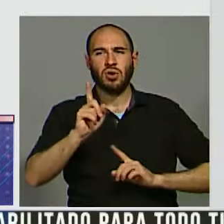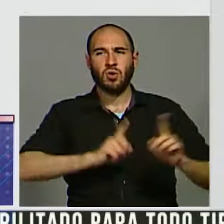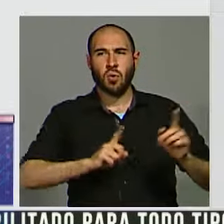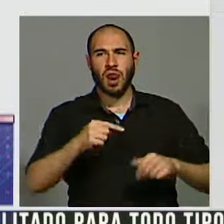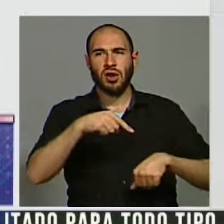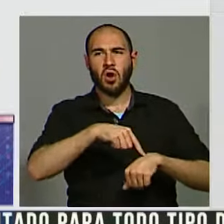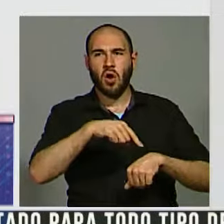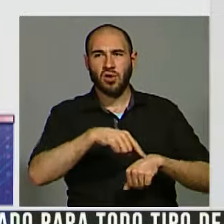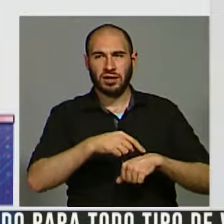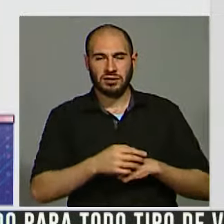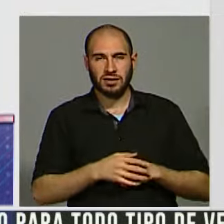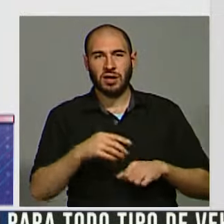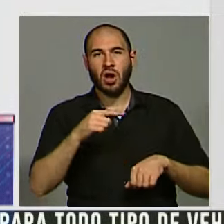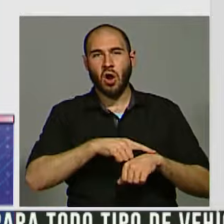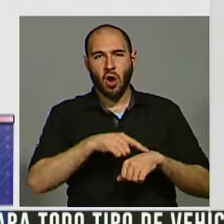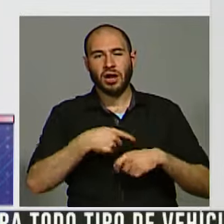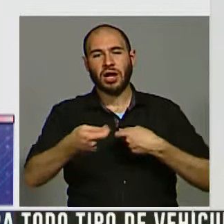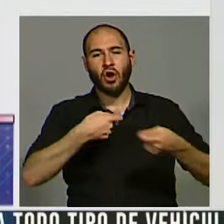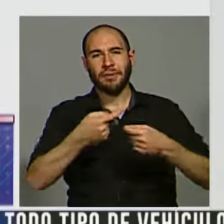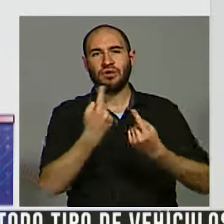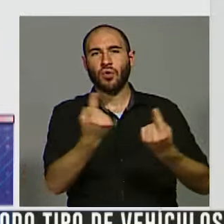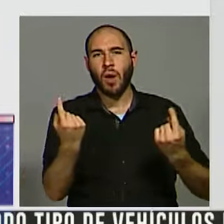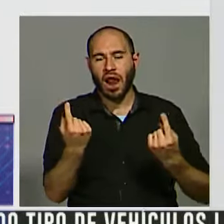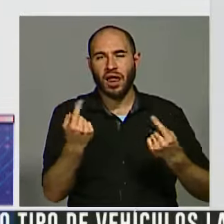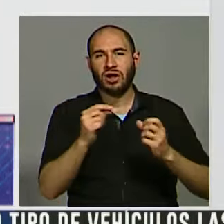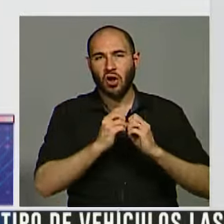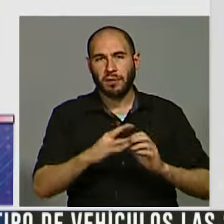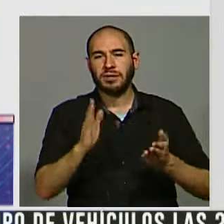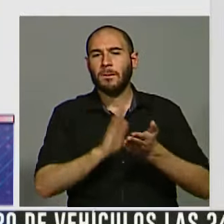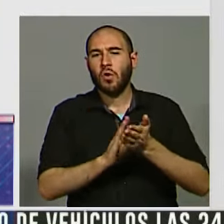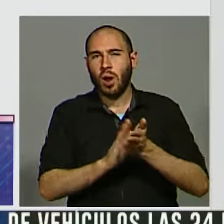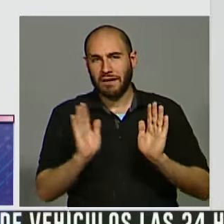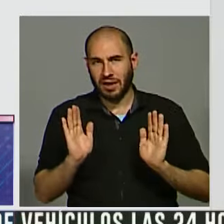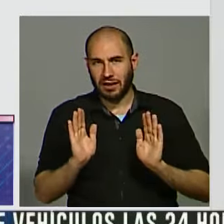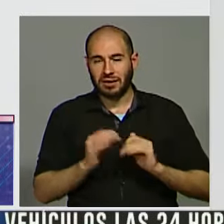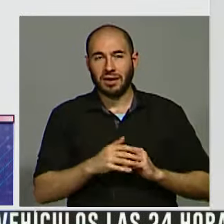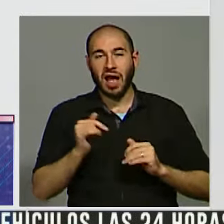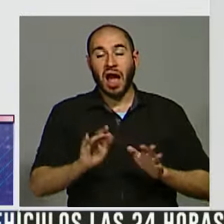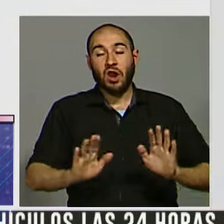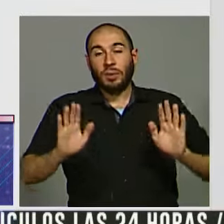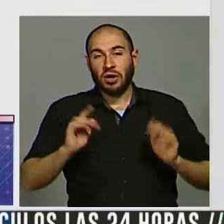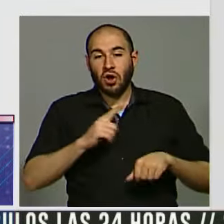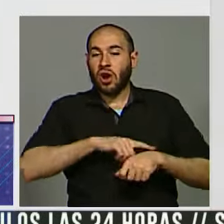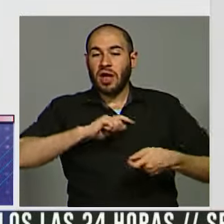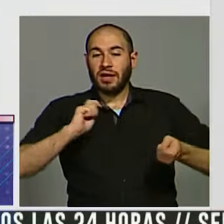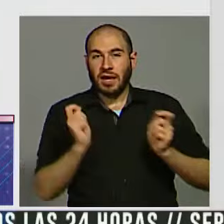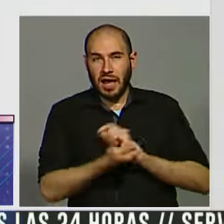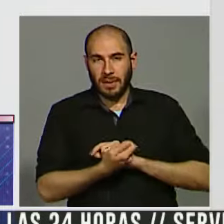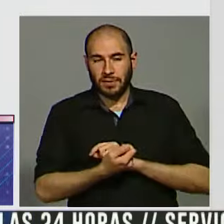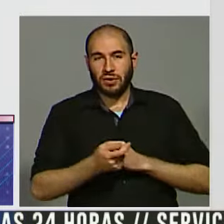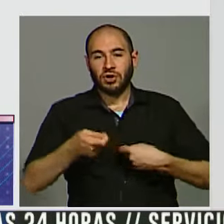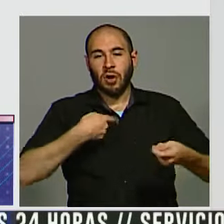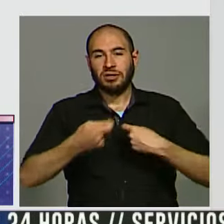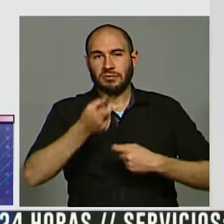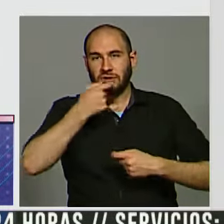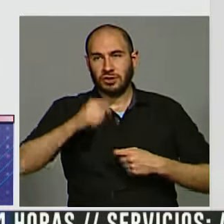los horarios y comercios que implementarán una prueba piloto sobre el posible cambio que se puede llegar a dar en el comercio